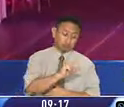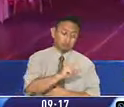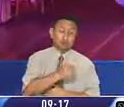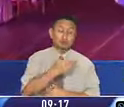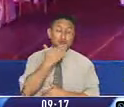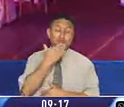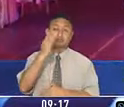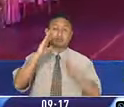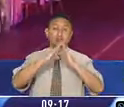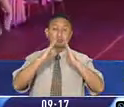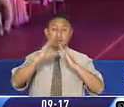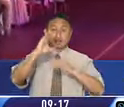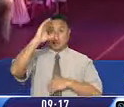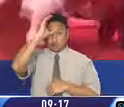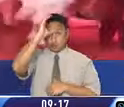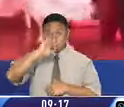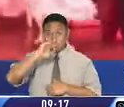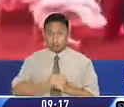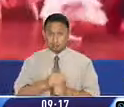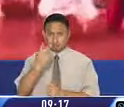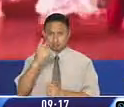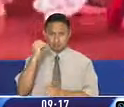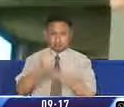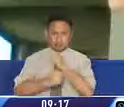Cultura por más de 20 años.